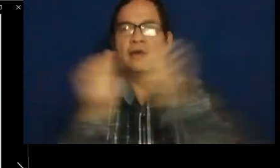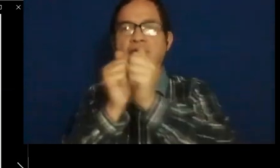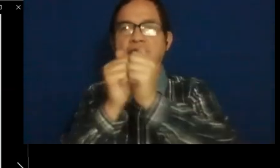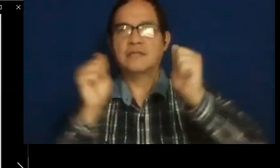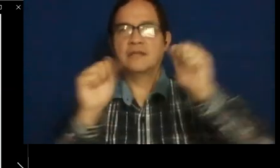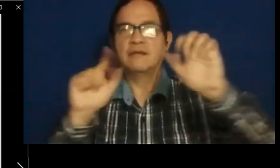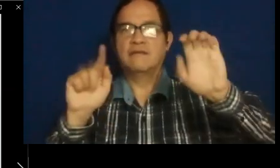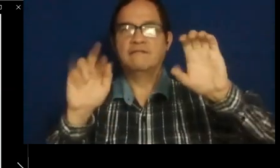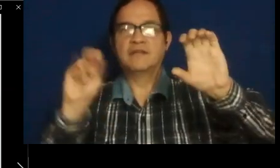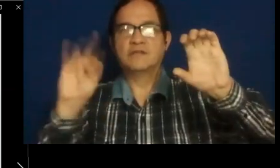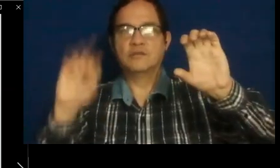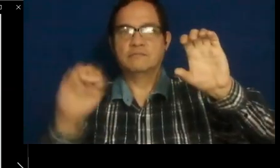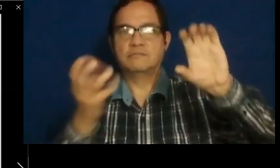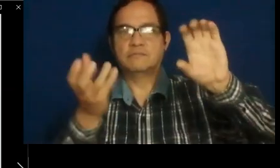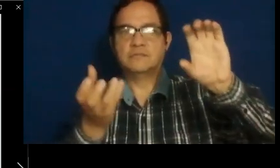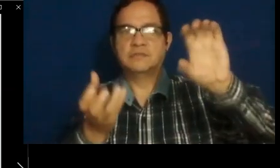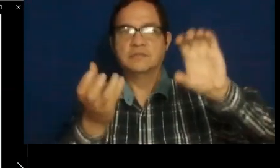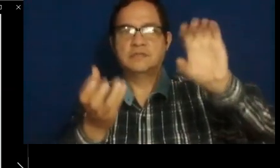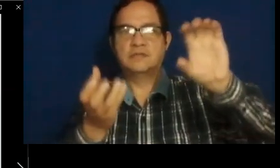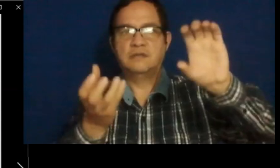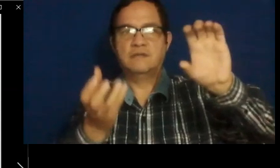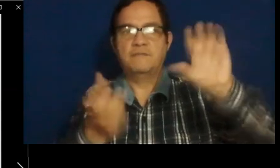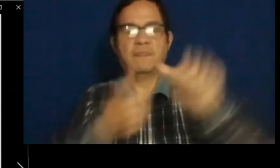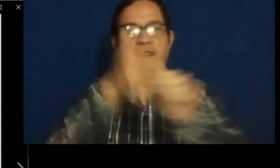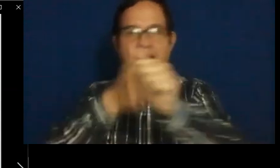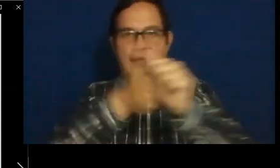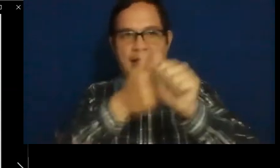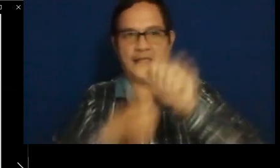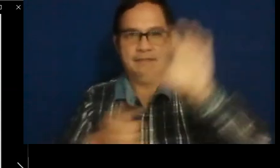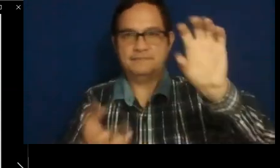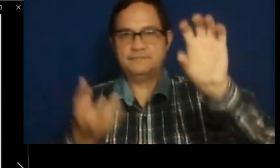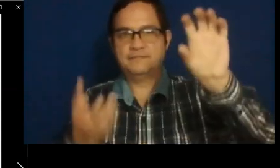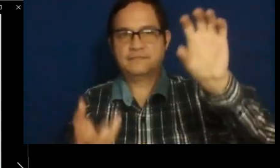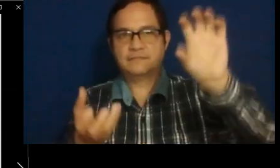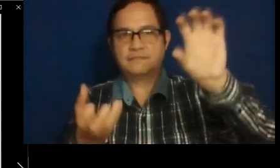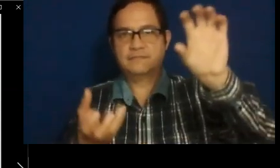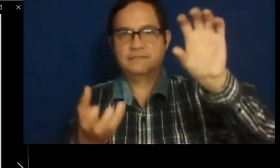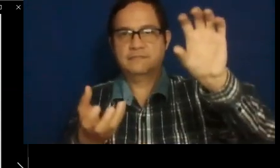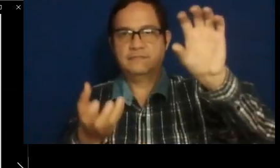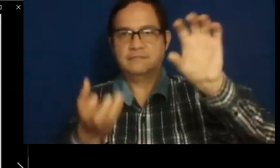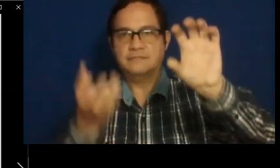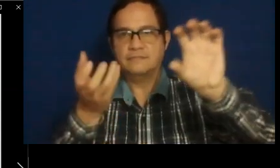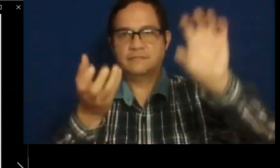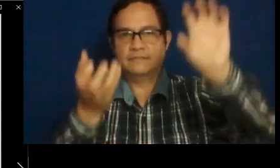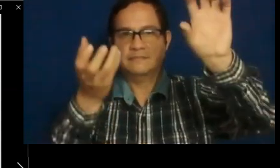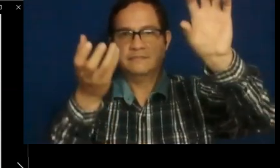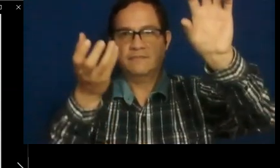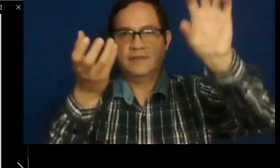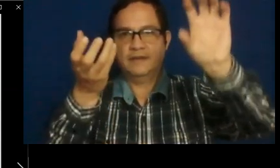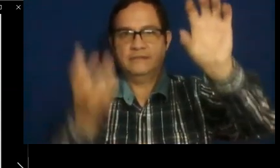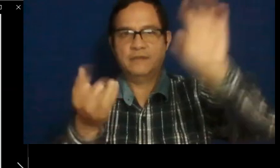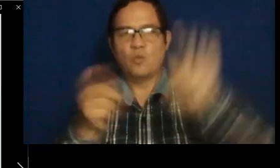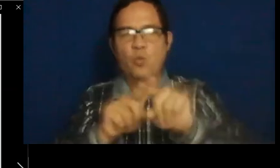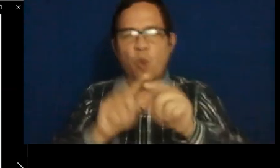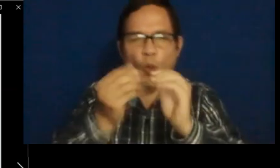libre básicamente es tomar cada una de las masas, en este caso masa 1, en este caso masa 2, y hacer la descomposición